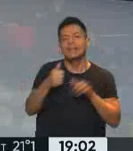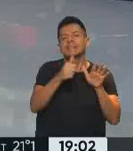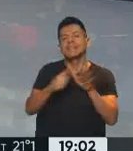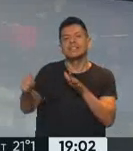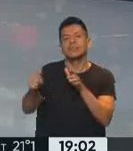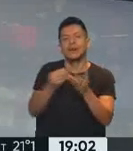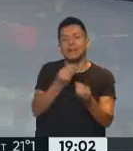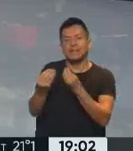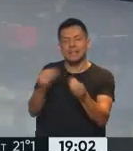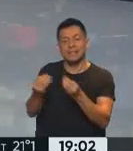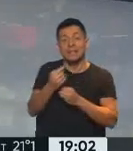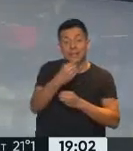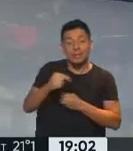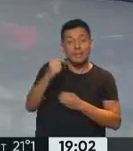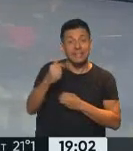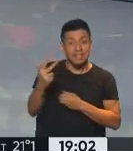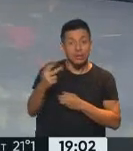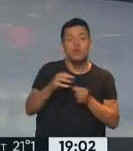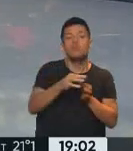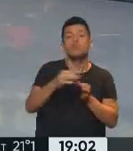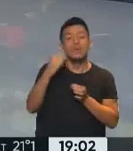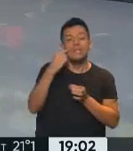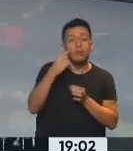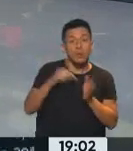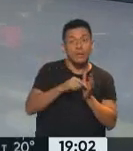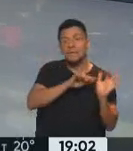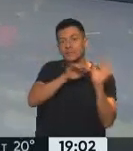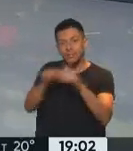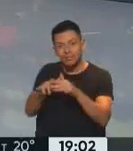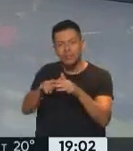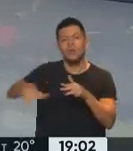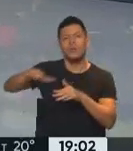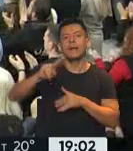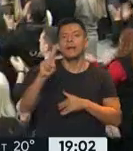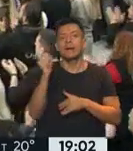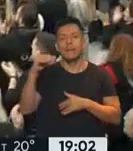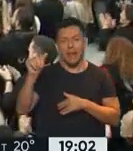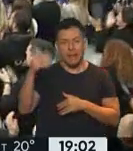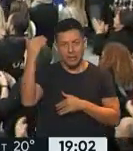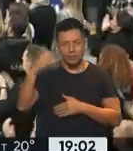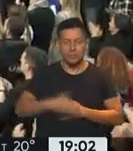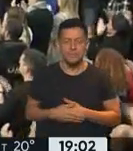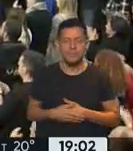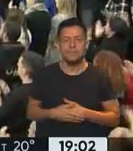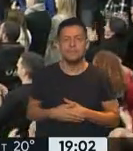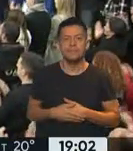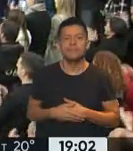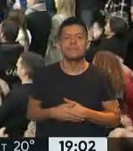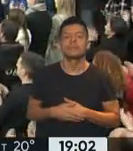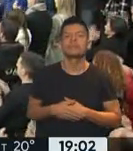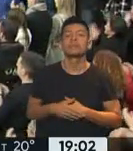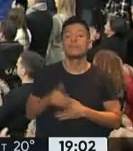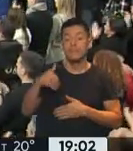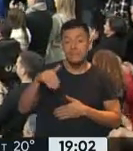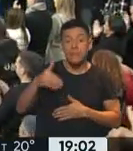los 135 municipios bonaerenses y así transcurría el acto en Ramallo. Hugo Yasky. En vísperas del